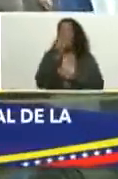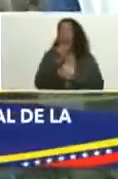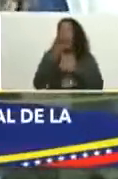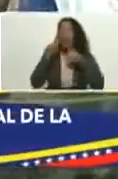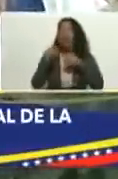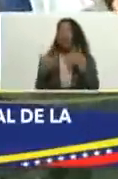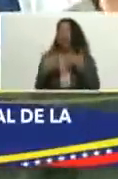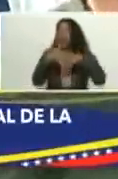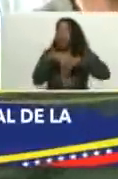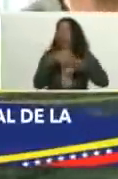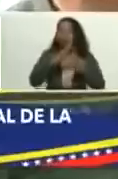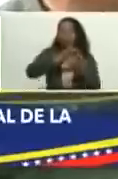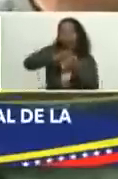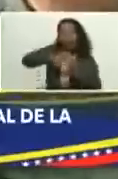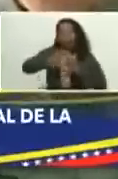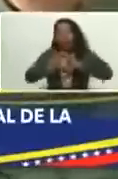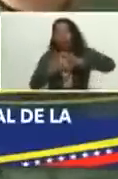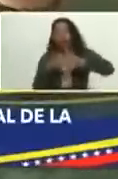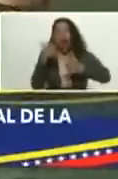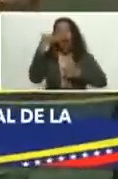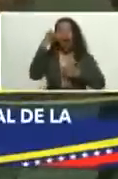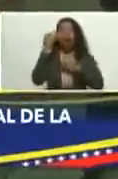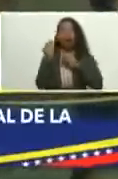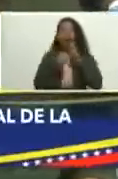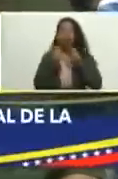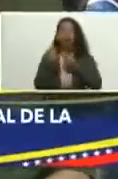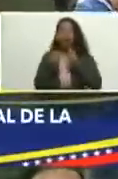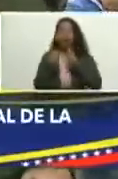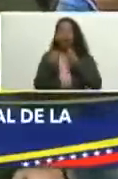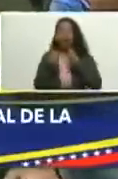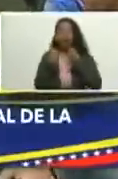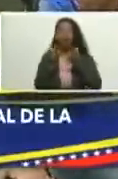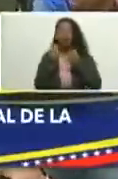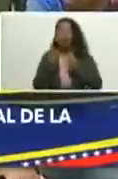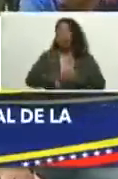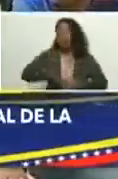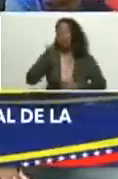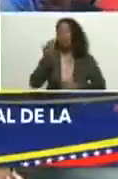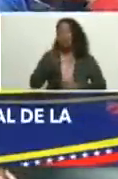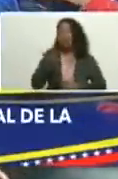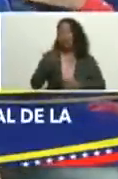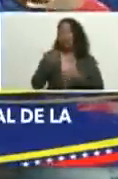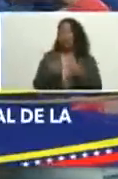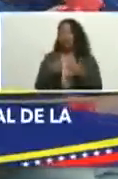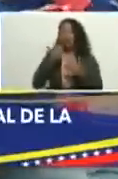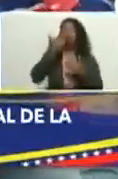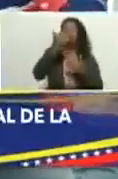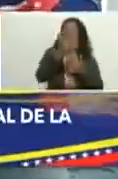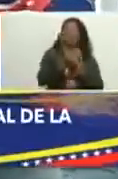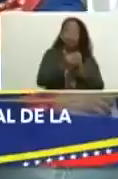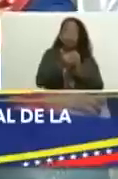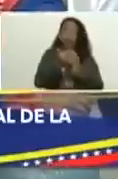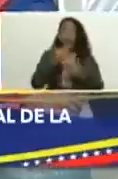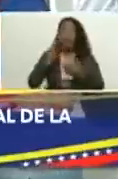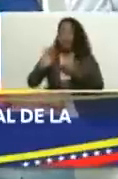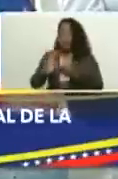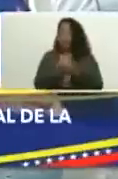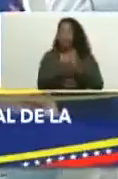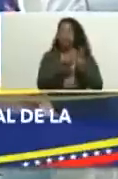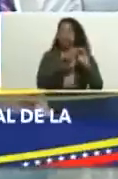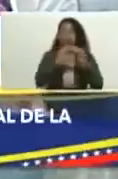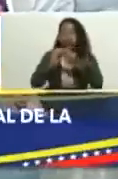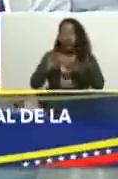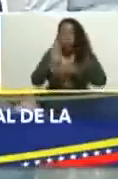de laminación debe tener elementos contaminantes muy residuales que posteriormente nosotros eliminamos en un proceso de